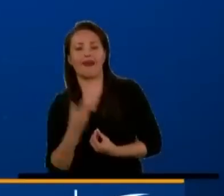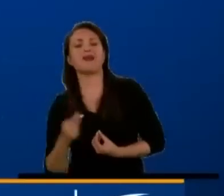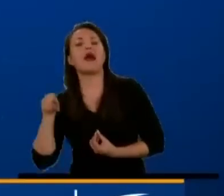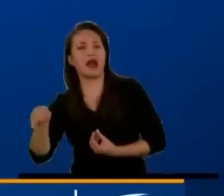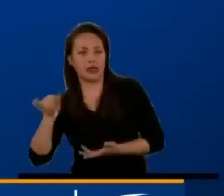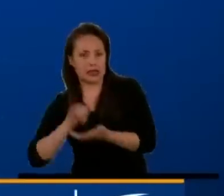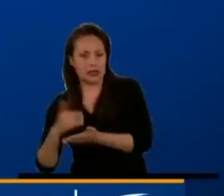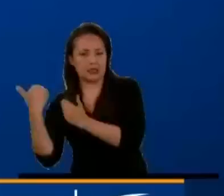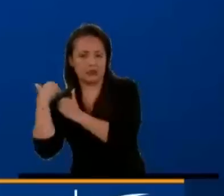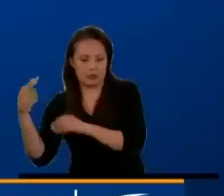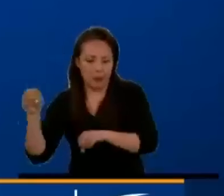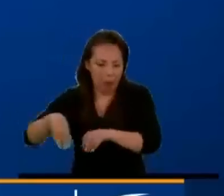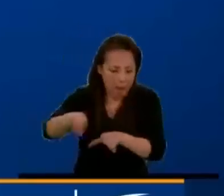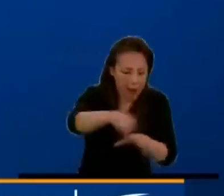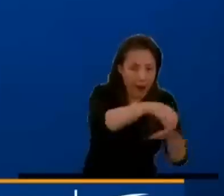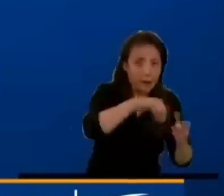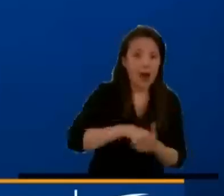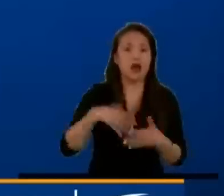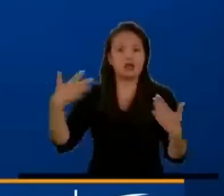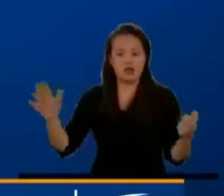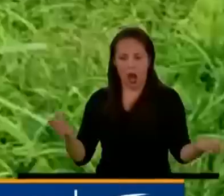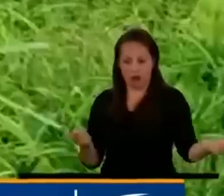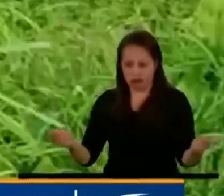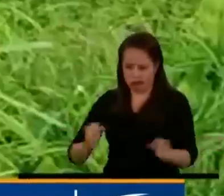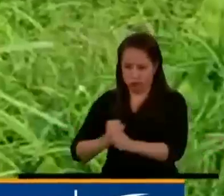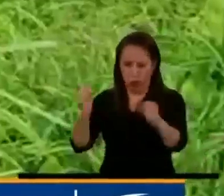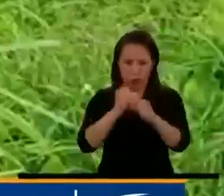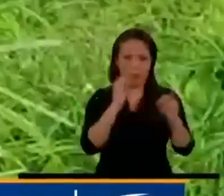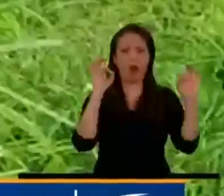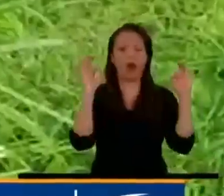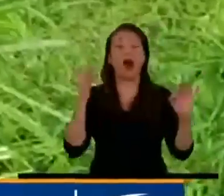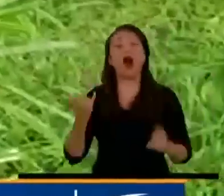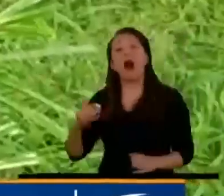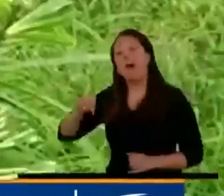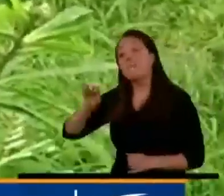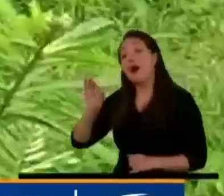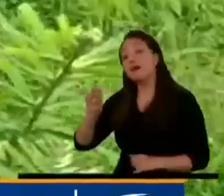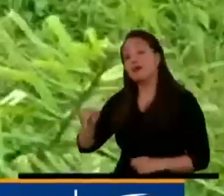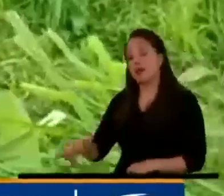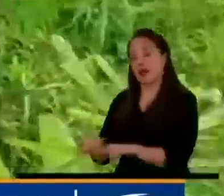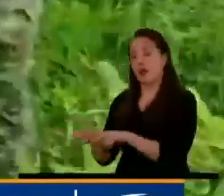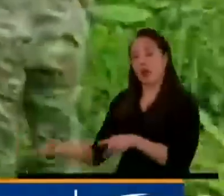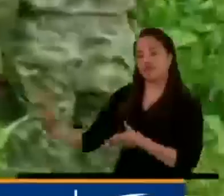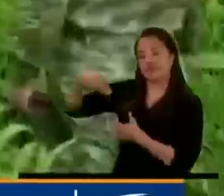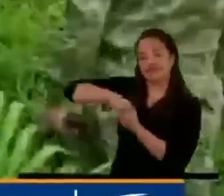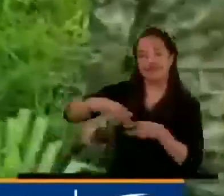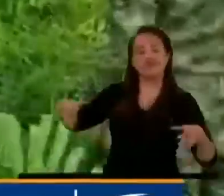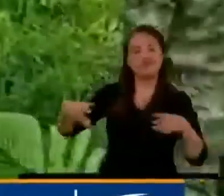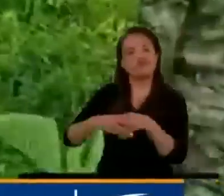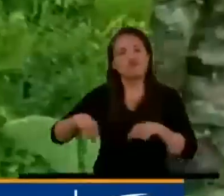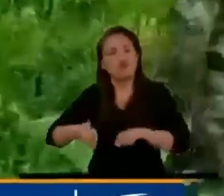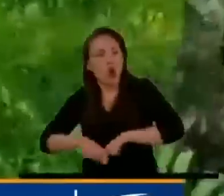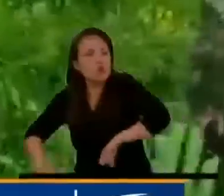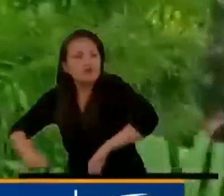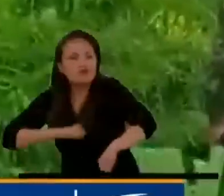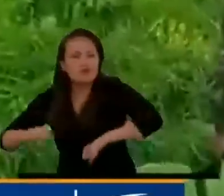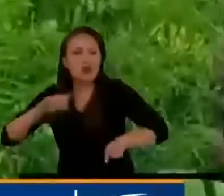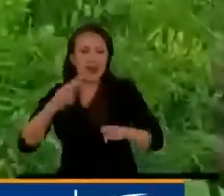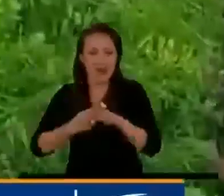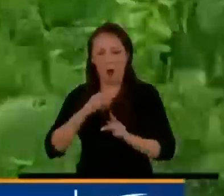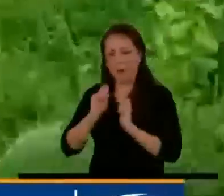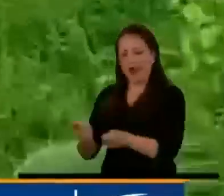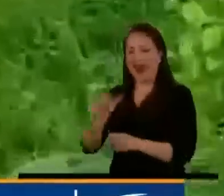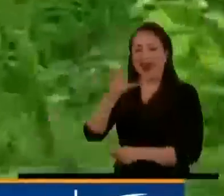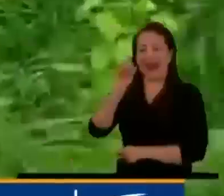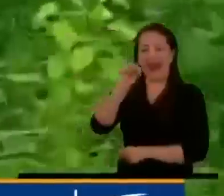explosivos fueron detonados de manera controlada por el ejército y Martina ahora es una lanza más en el batallón como se refieren los militares